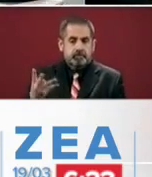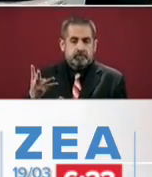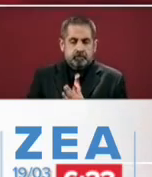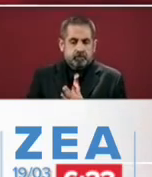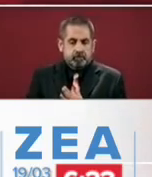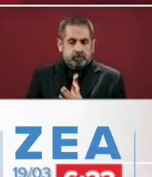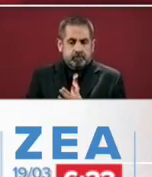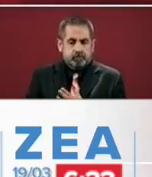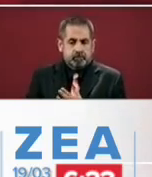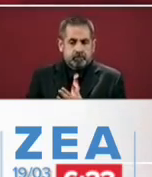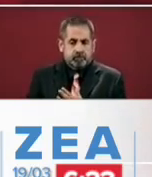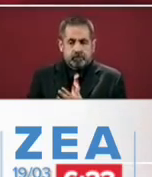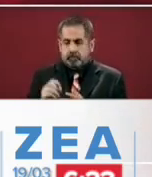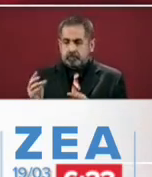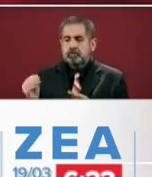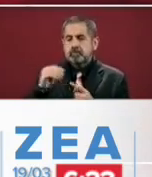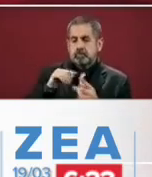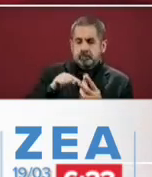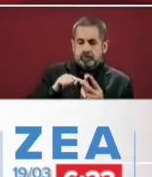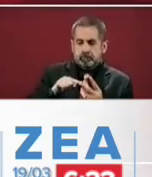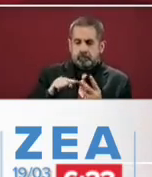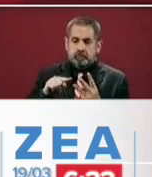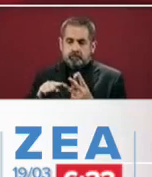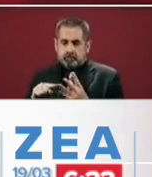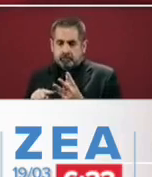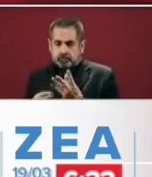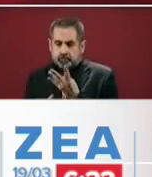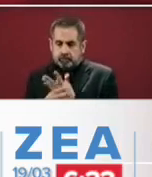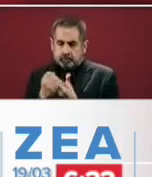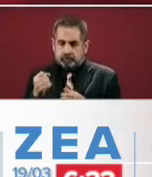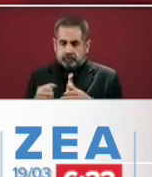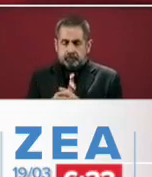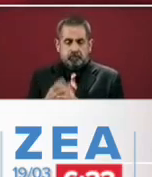que estamos incluyendo dos bimestres